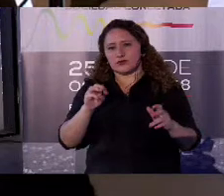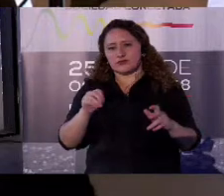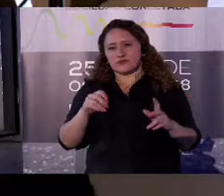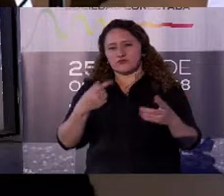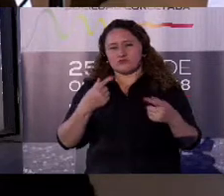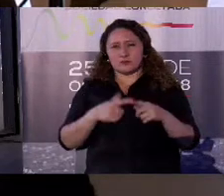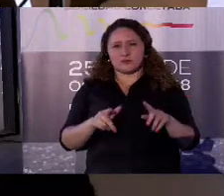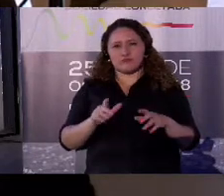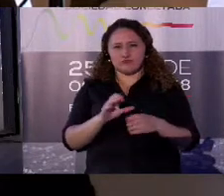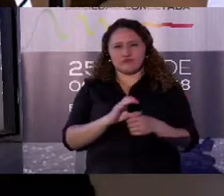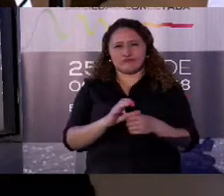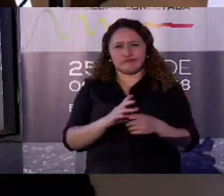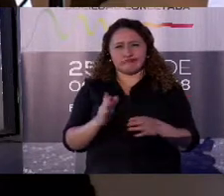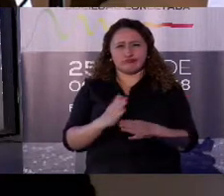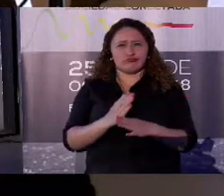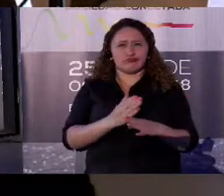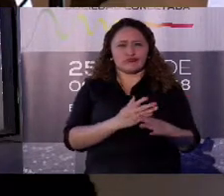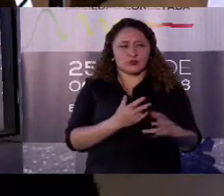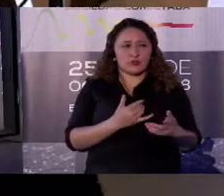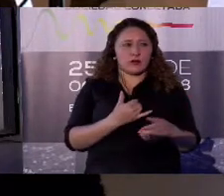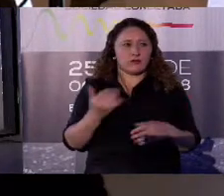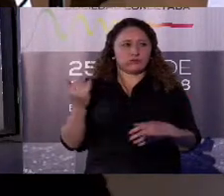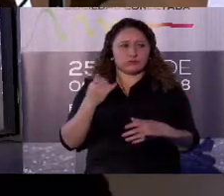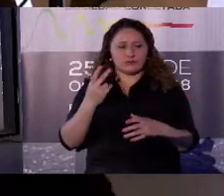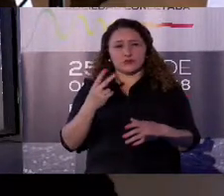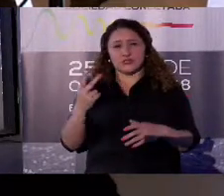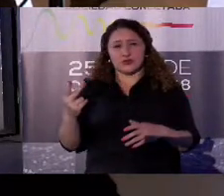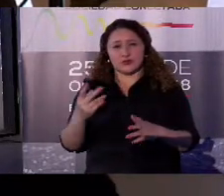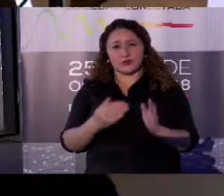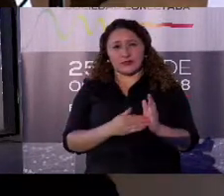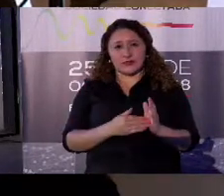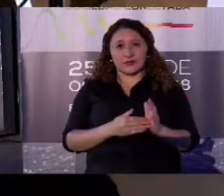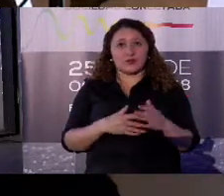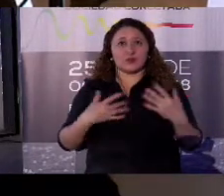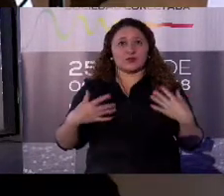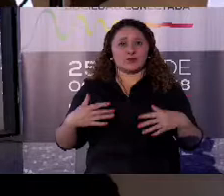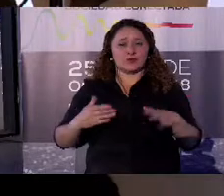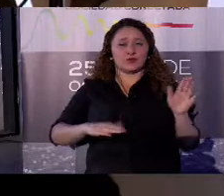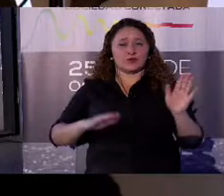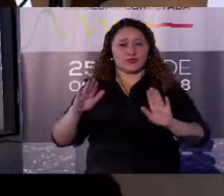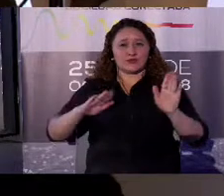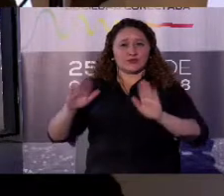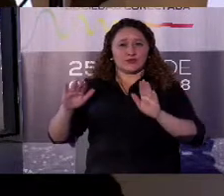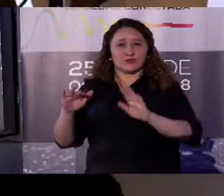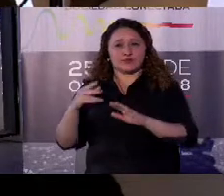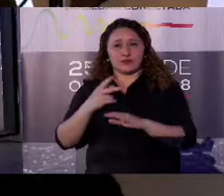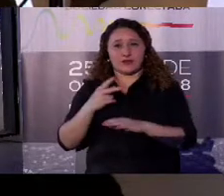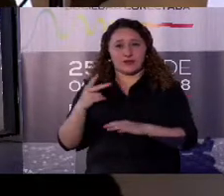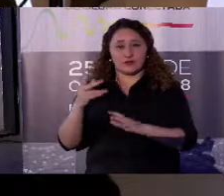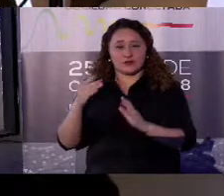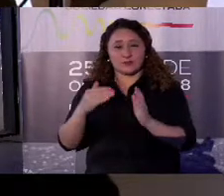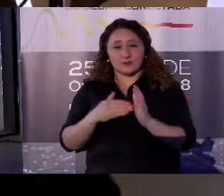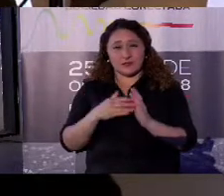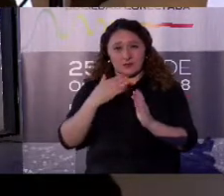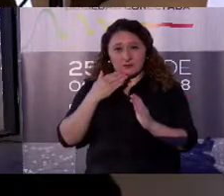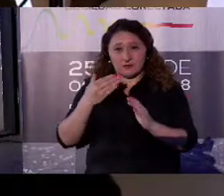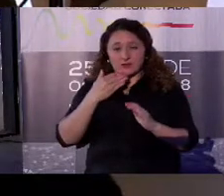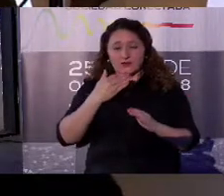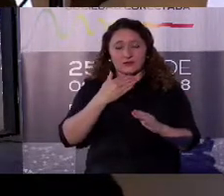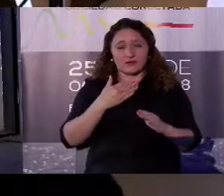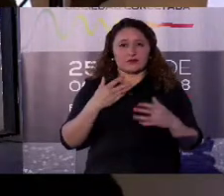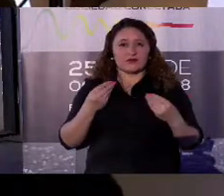York hay 22,000 de ellas. Se pueden imaginar intentar subastar por 22,000 licencias para